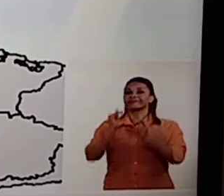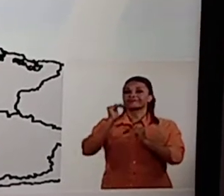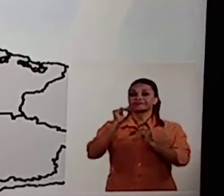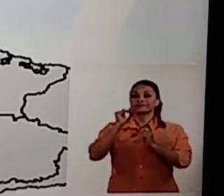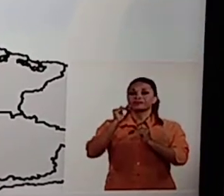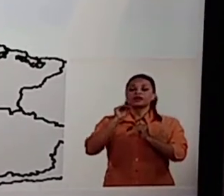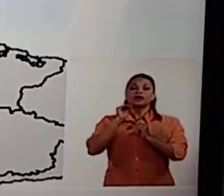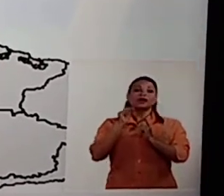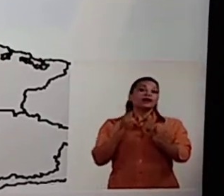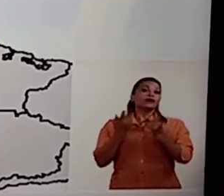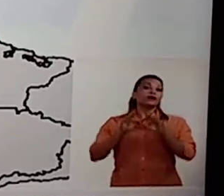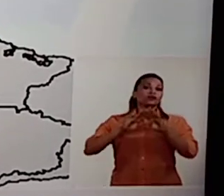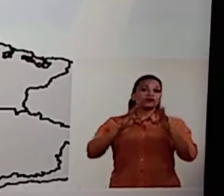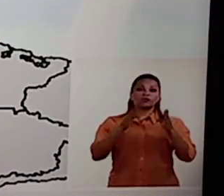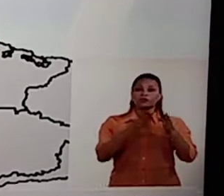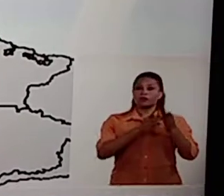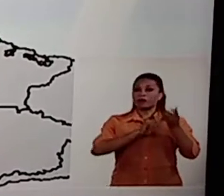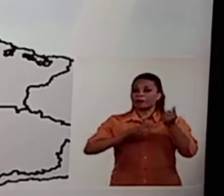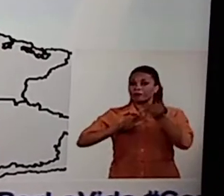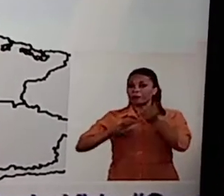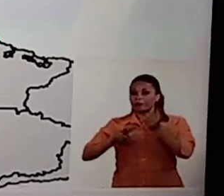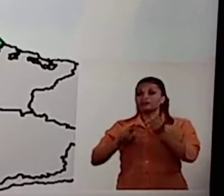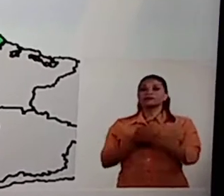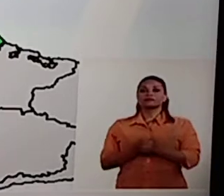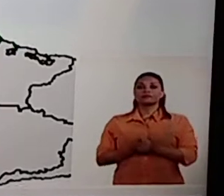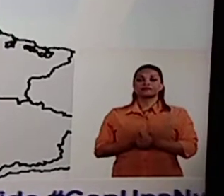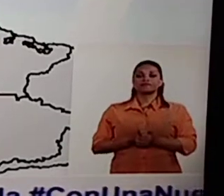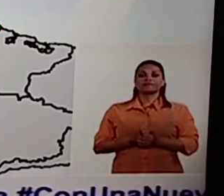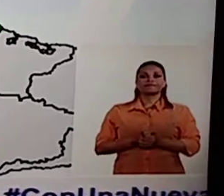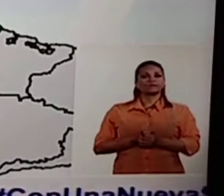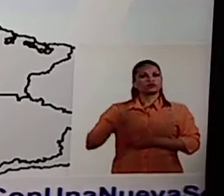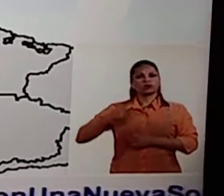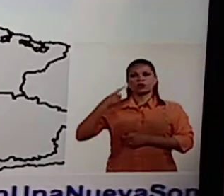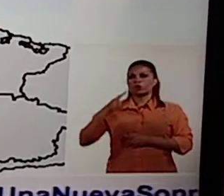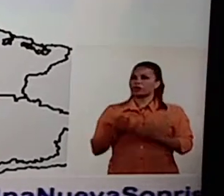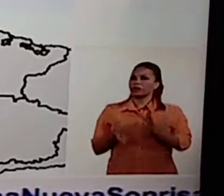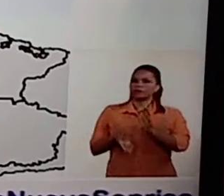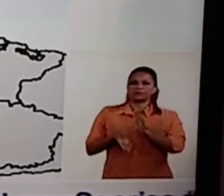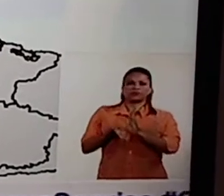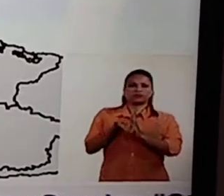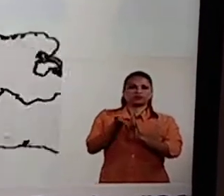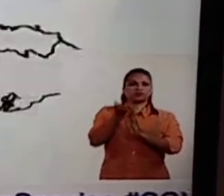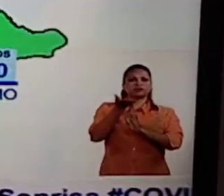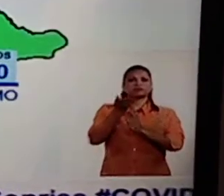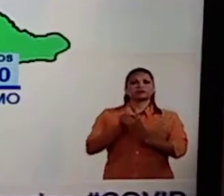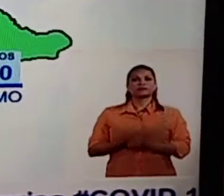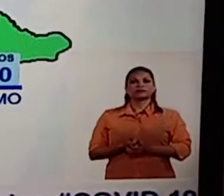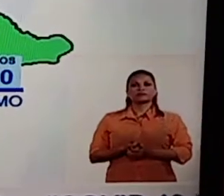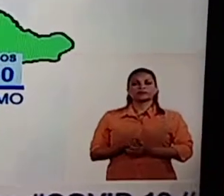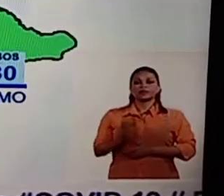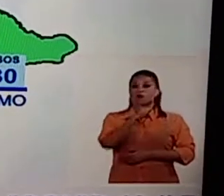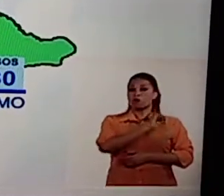encima de lo que estas provincias mantuvieron en un momento determinado. Y en el oriente de nuestro